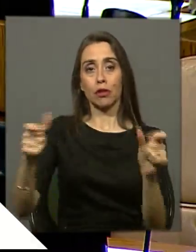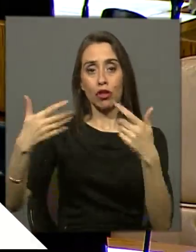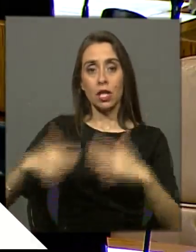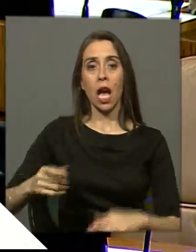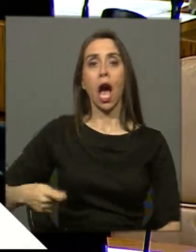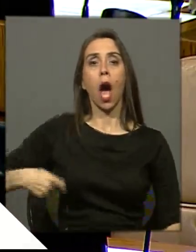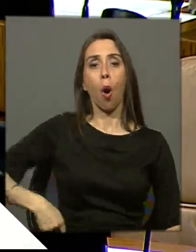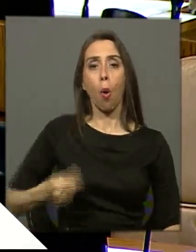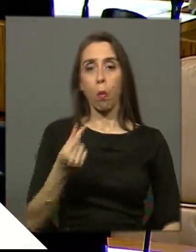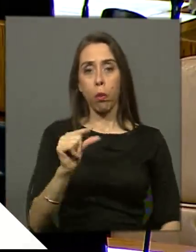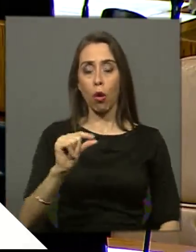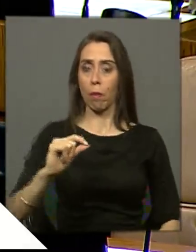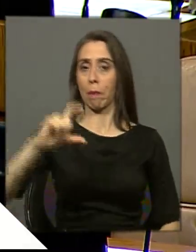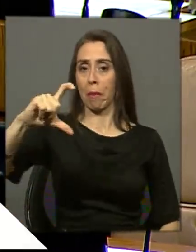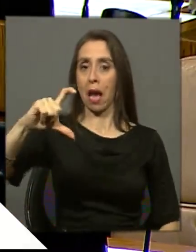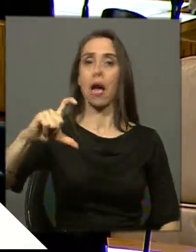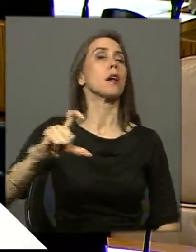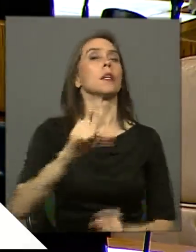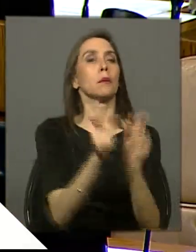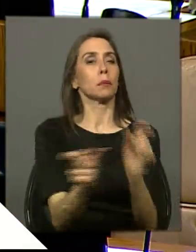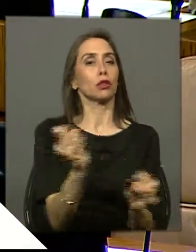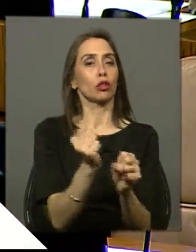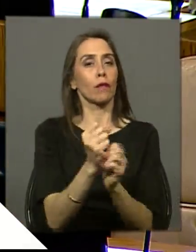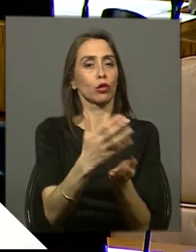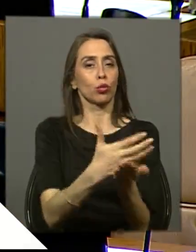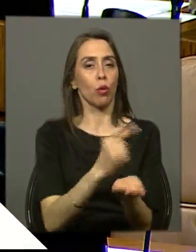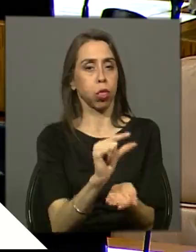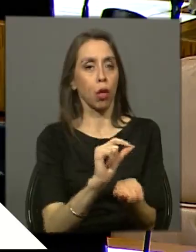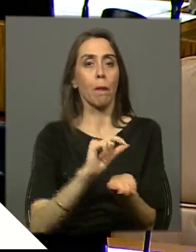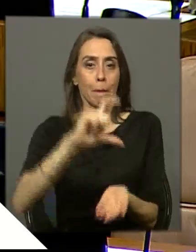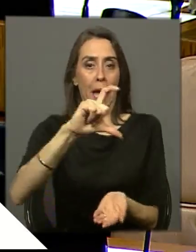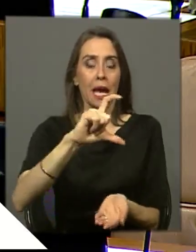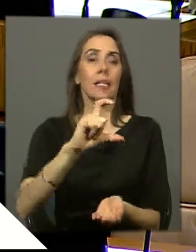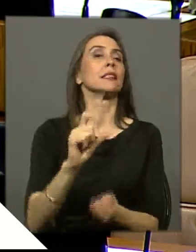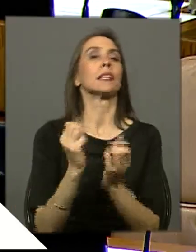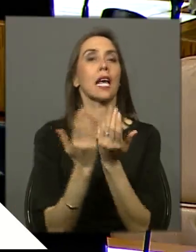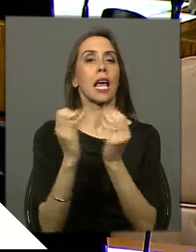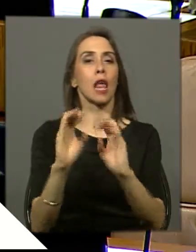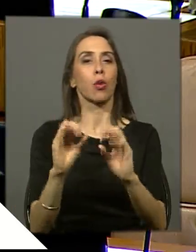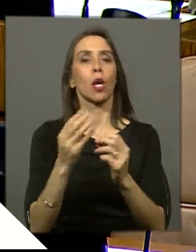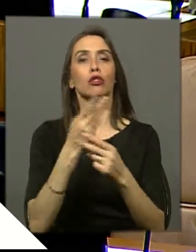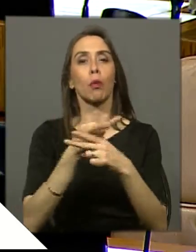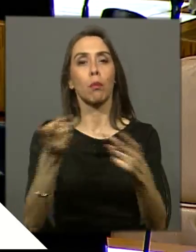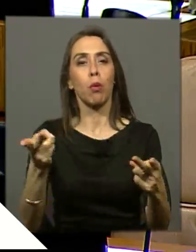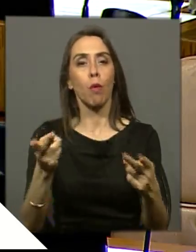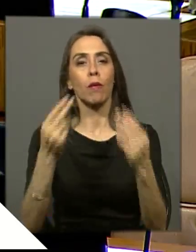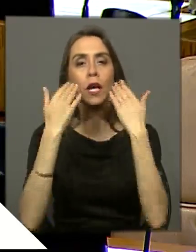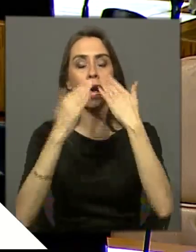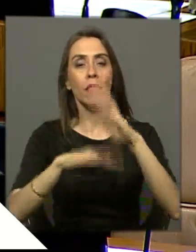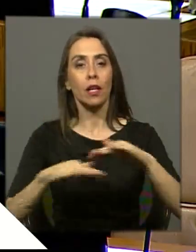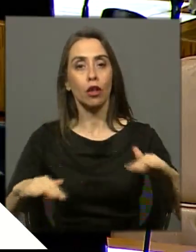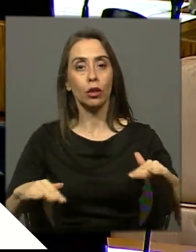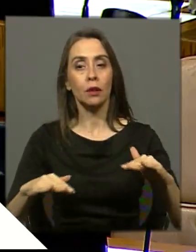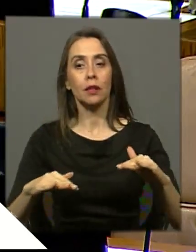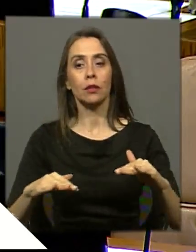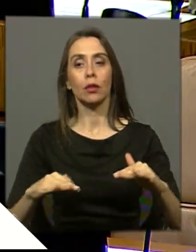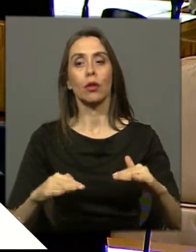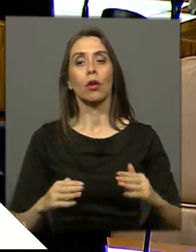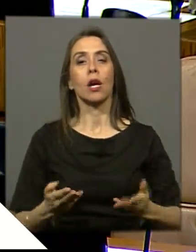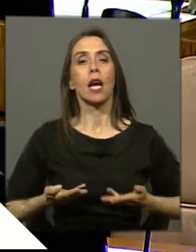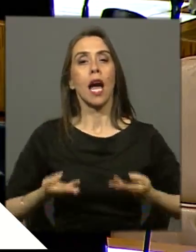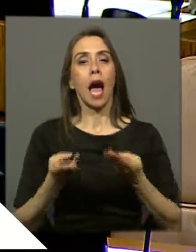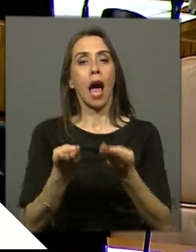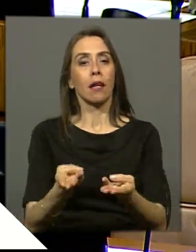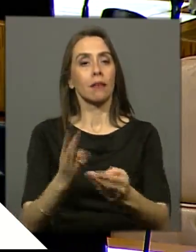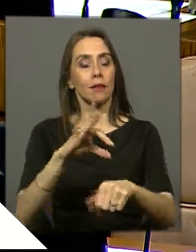las remuneraciones de nuestros trabajadores la educación pública de nuestros niños la atención de salud